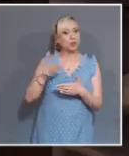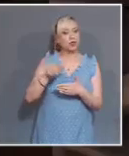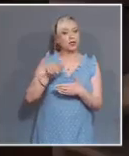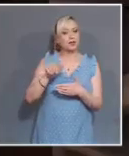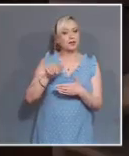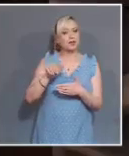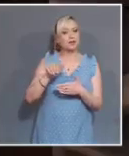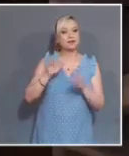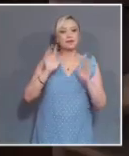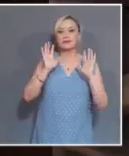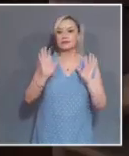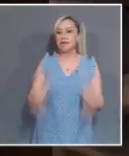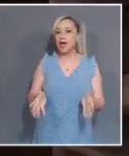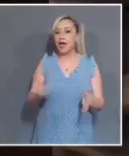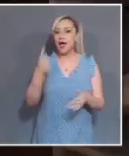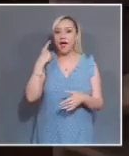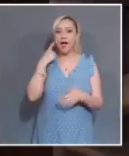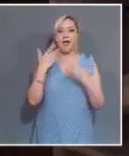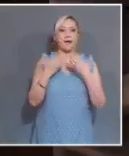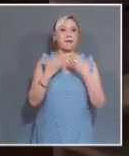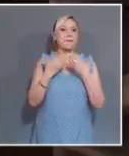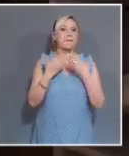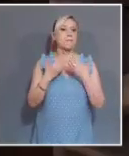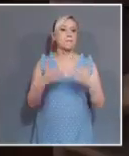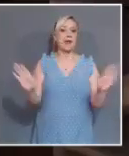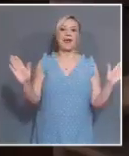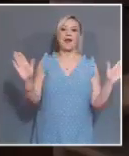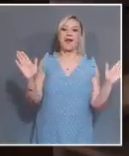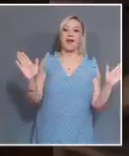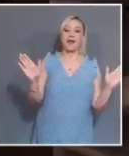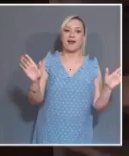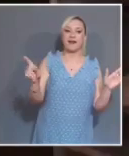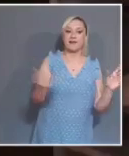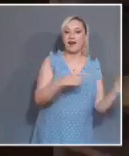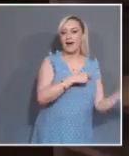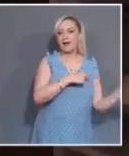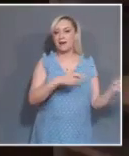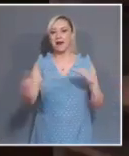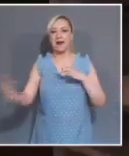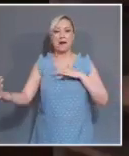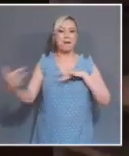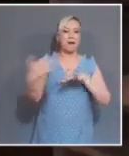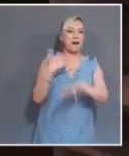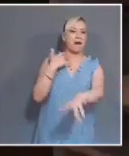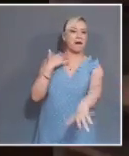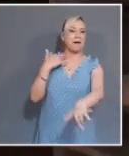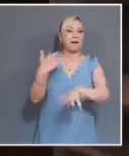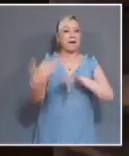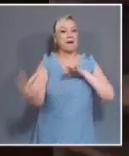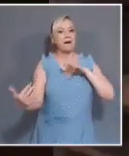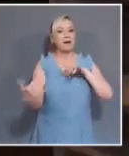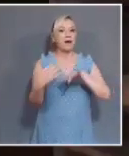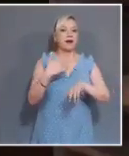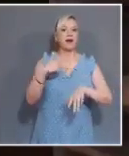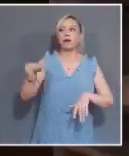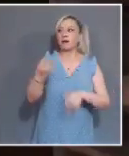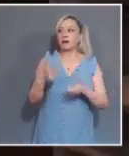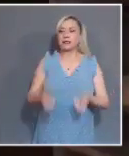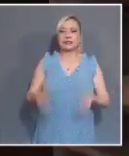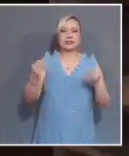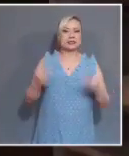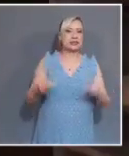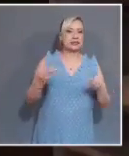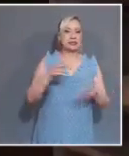unidireccional, ya después fue bidireccional. Todo eso afectó bastante lo que fueran las ventas, pero ahorita ya nos